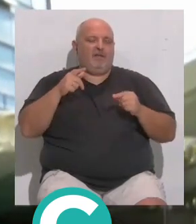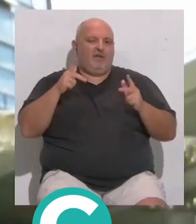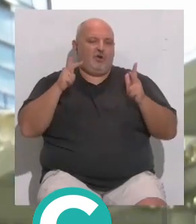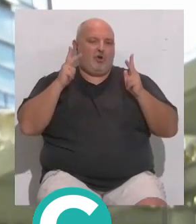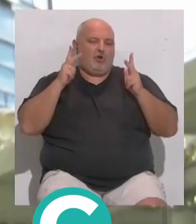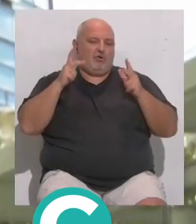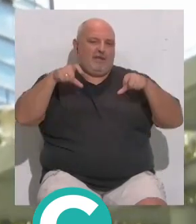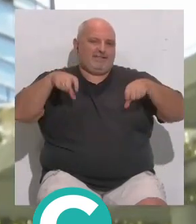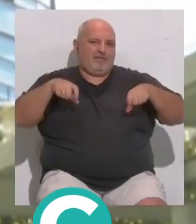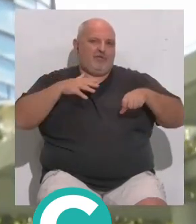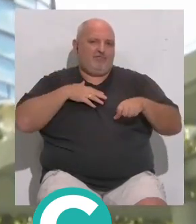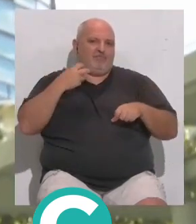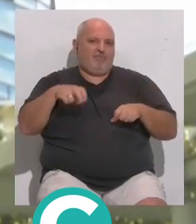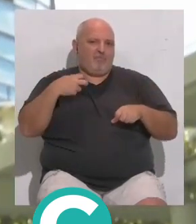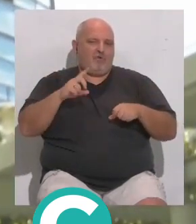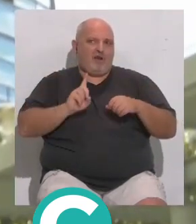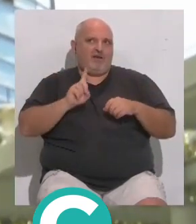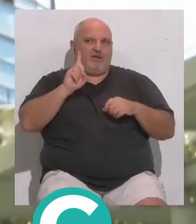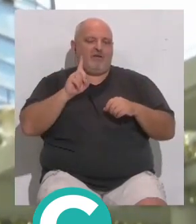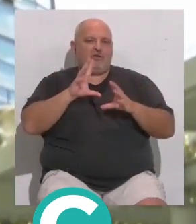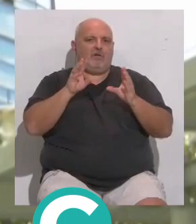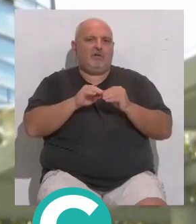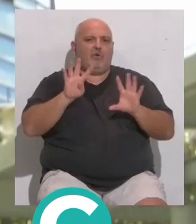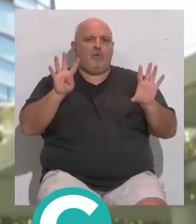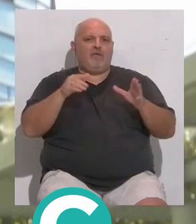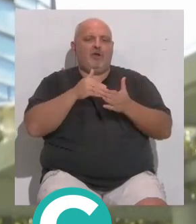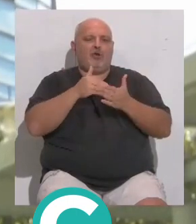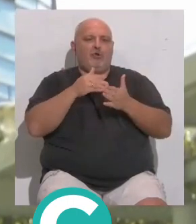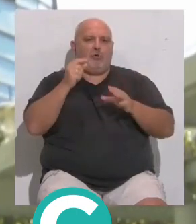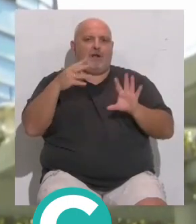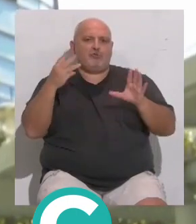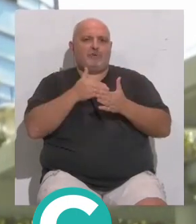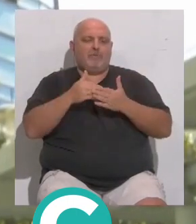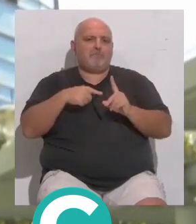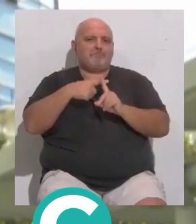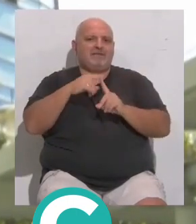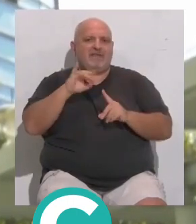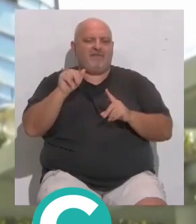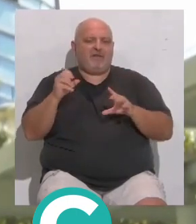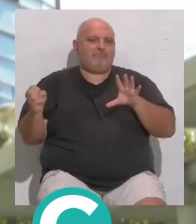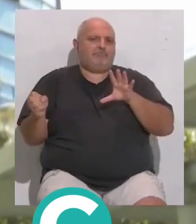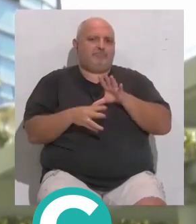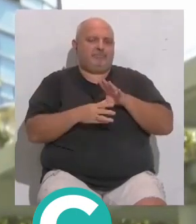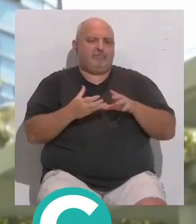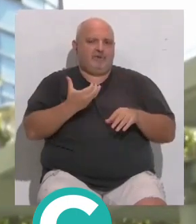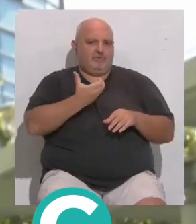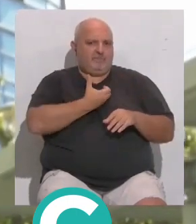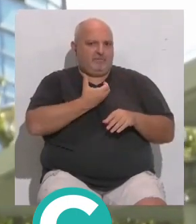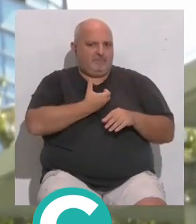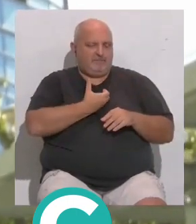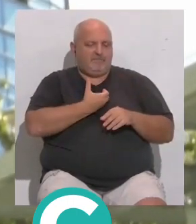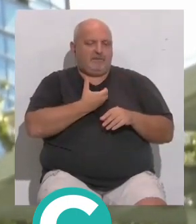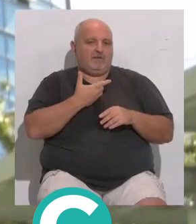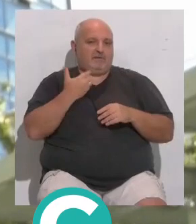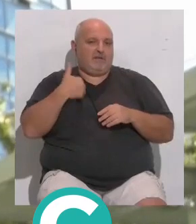hotelero del Estadio Nuevo Mirandilla por un importe de 9,8 millones de euros masiva que ya ha ingresado las arcas